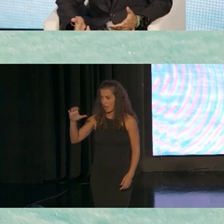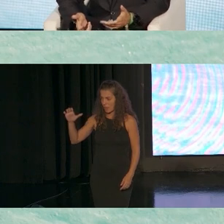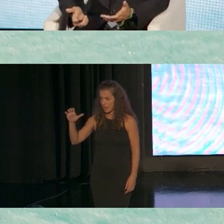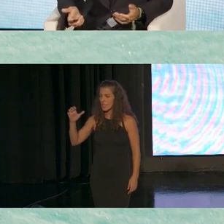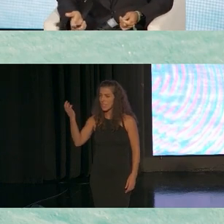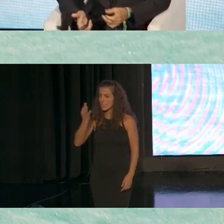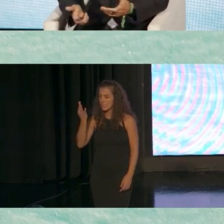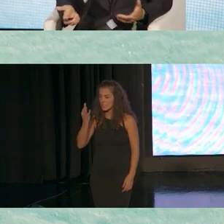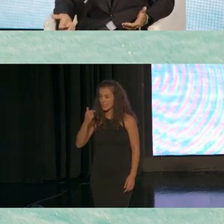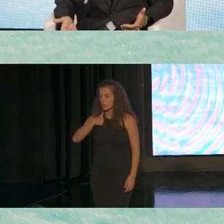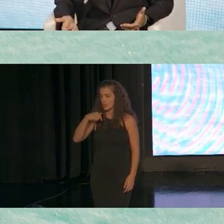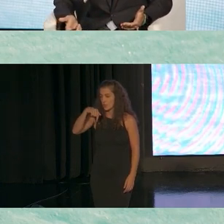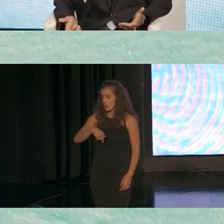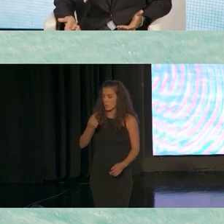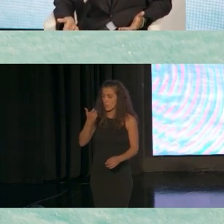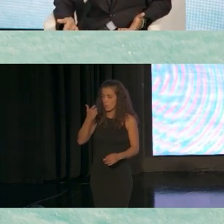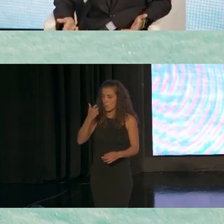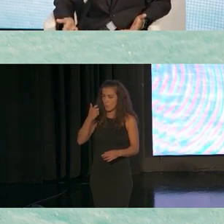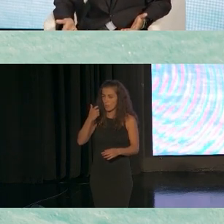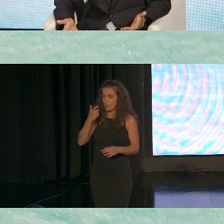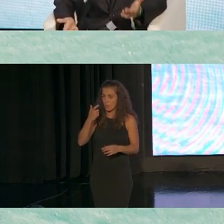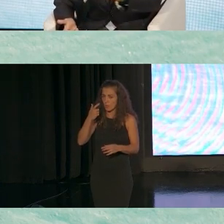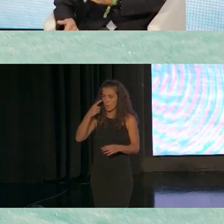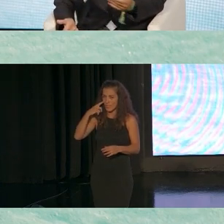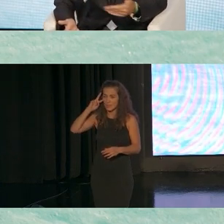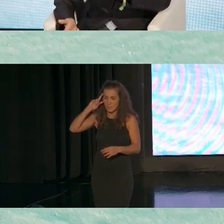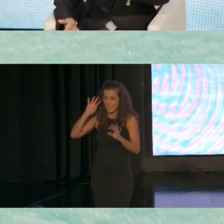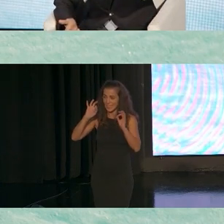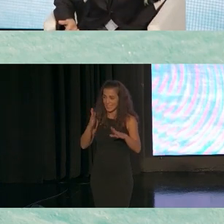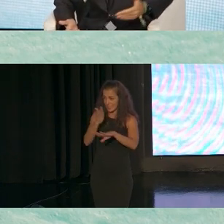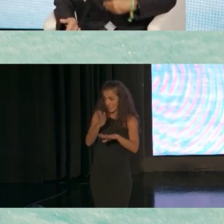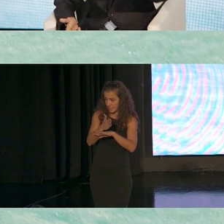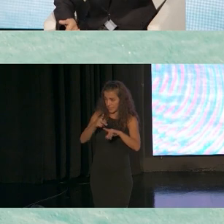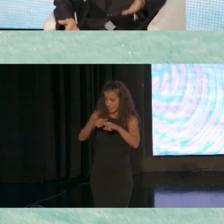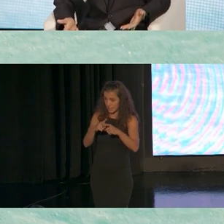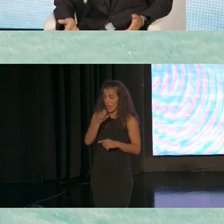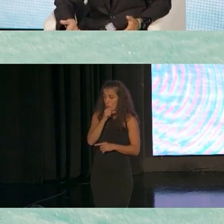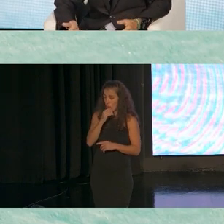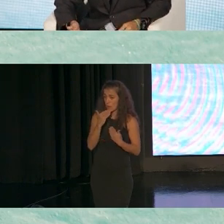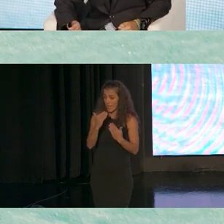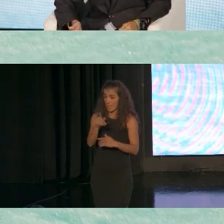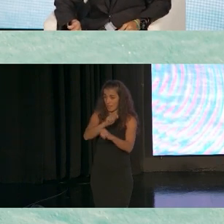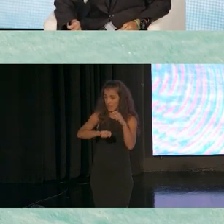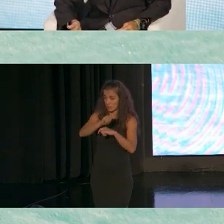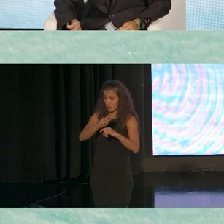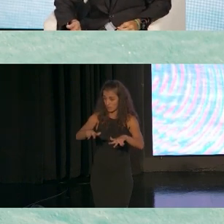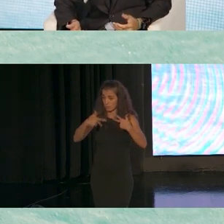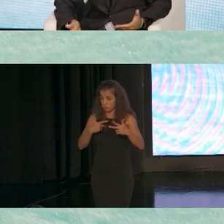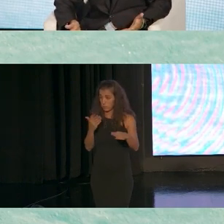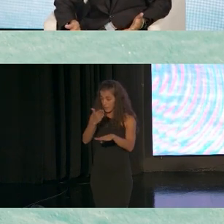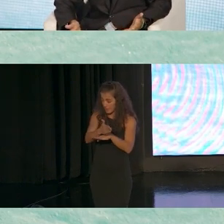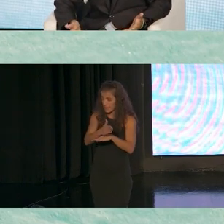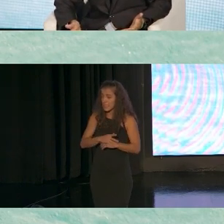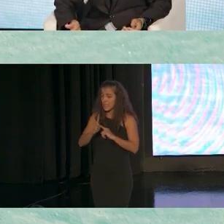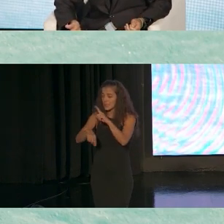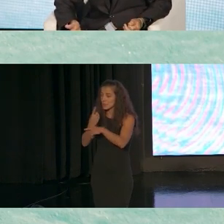como con experiencia de asistir a talleres de abuelos por eso doy las gracias porque gracias a ellos he podido asistir eh luego les